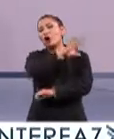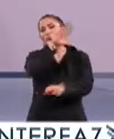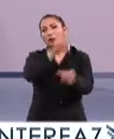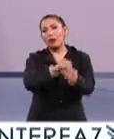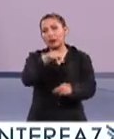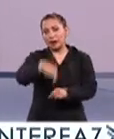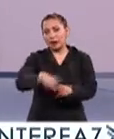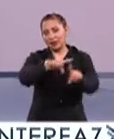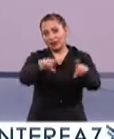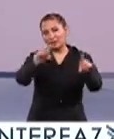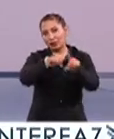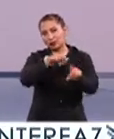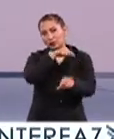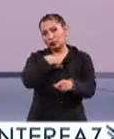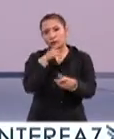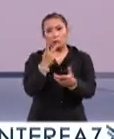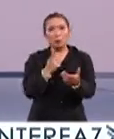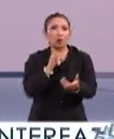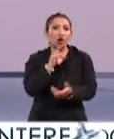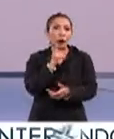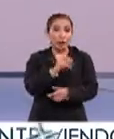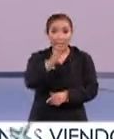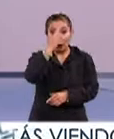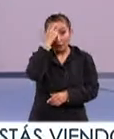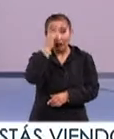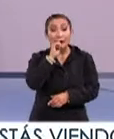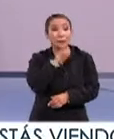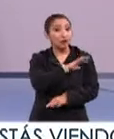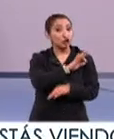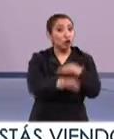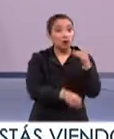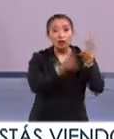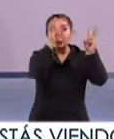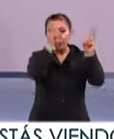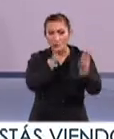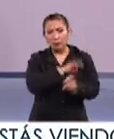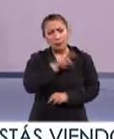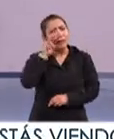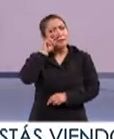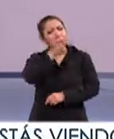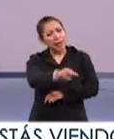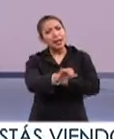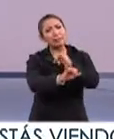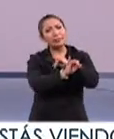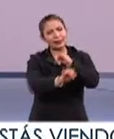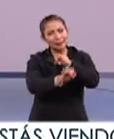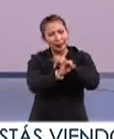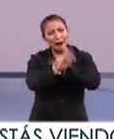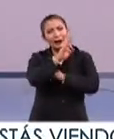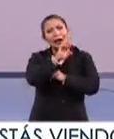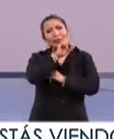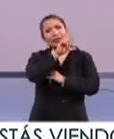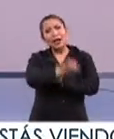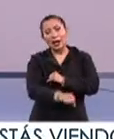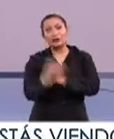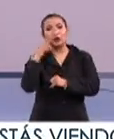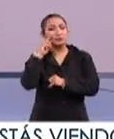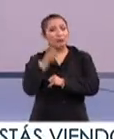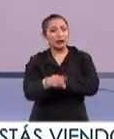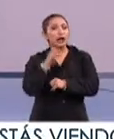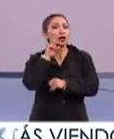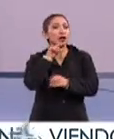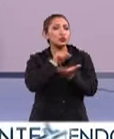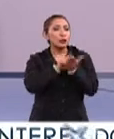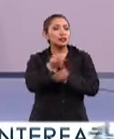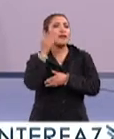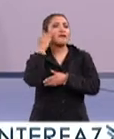en nuestros diferentes espacios. Recuerden que además todos nuestros contenidos los pueden seguir a través de las redes sociales. Nos encuentran en